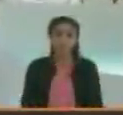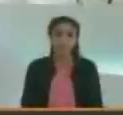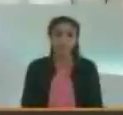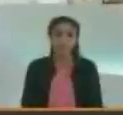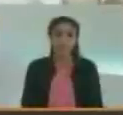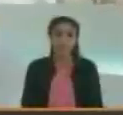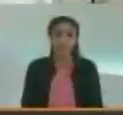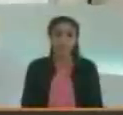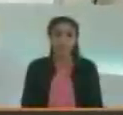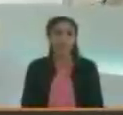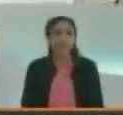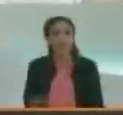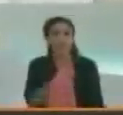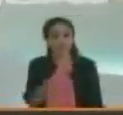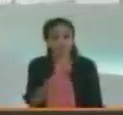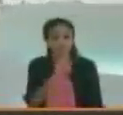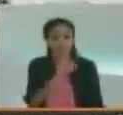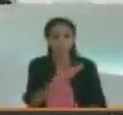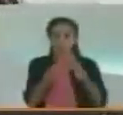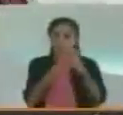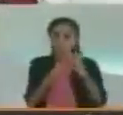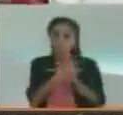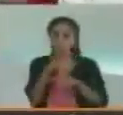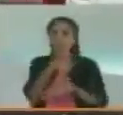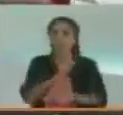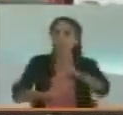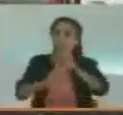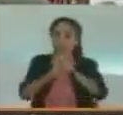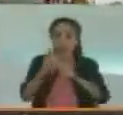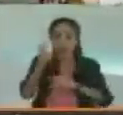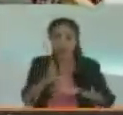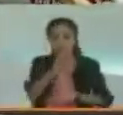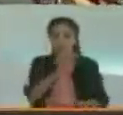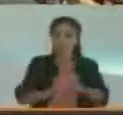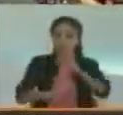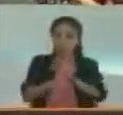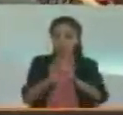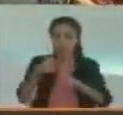a los medios de comunicación internacionales que ya están en Venezuela,